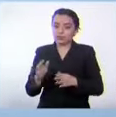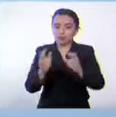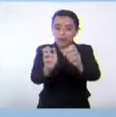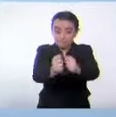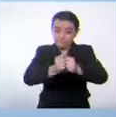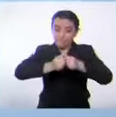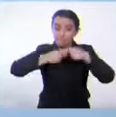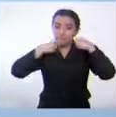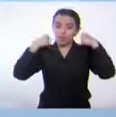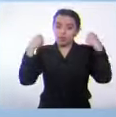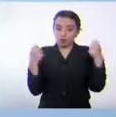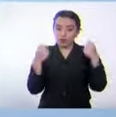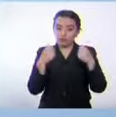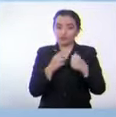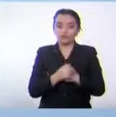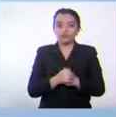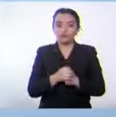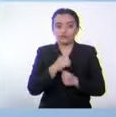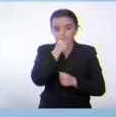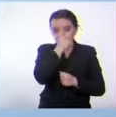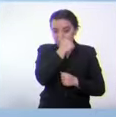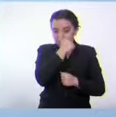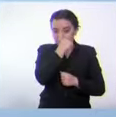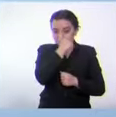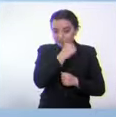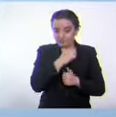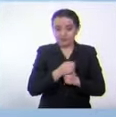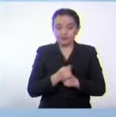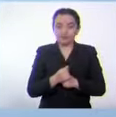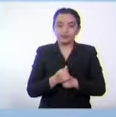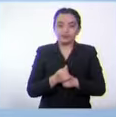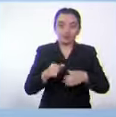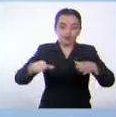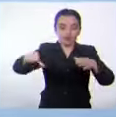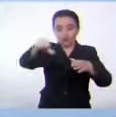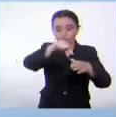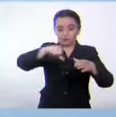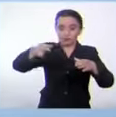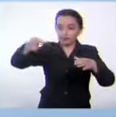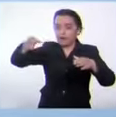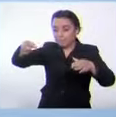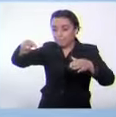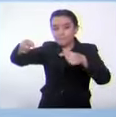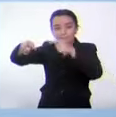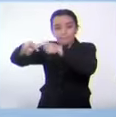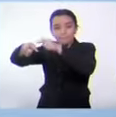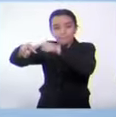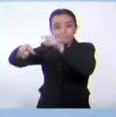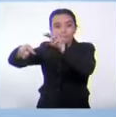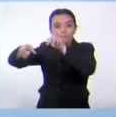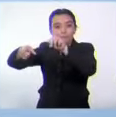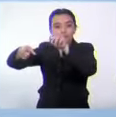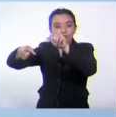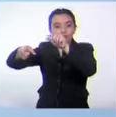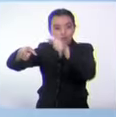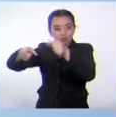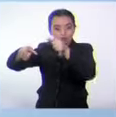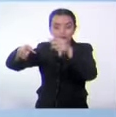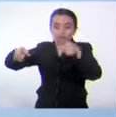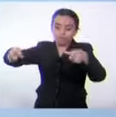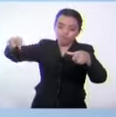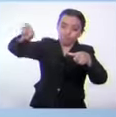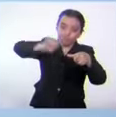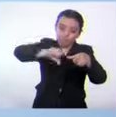la cantidad en miligramos de soluto disueltos en 1 litro de disolución. Y